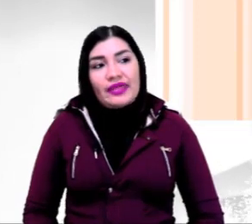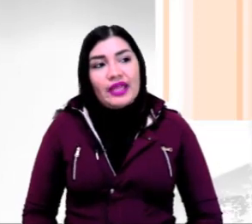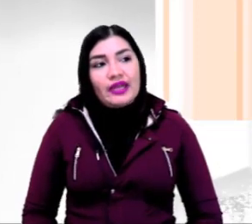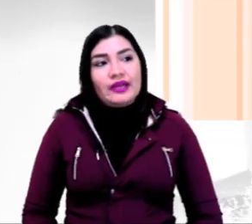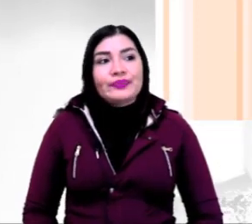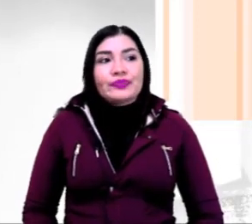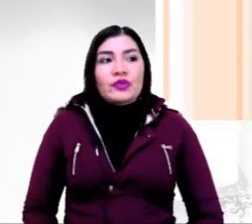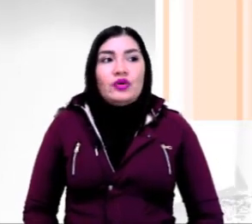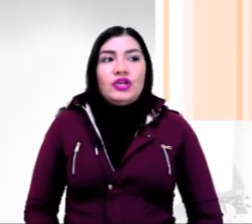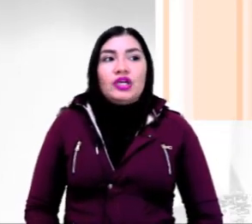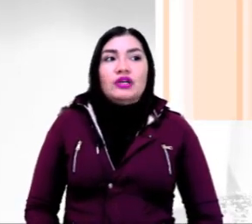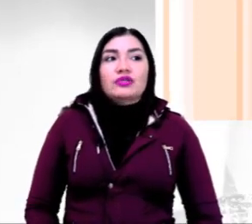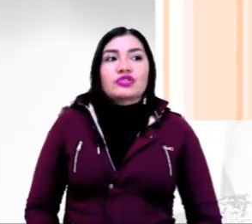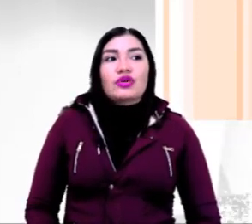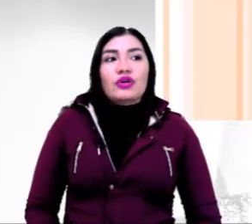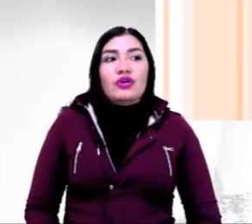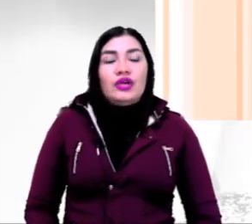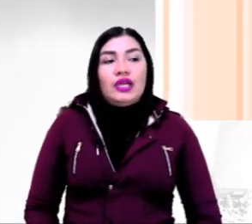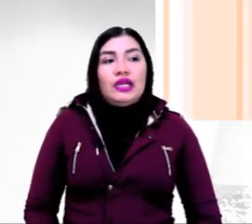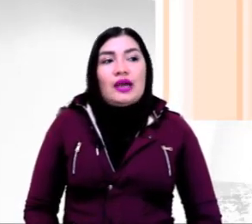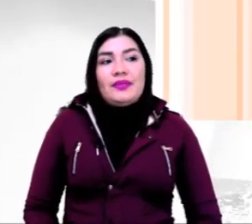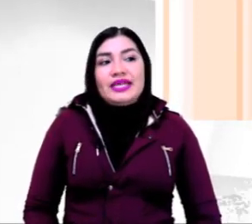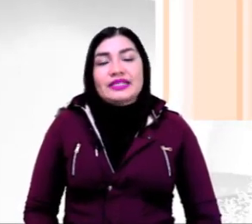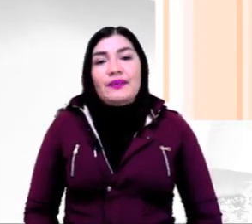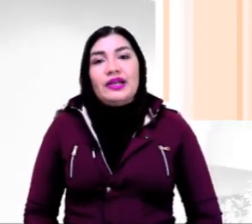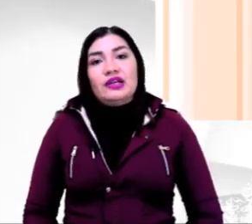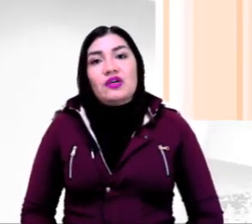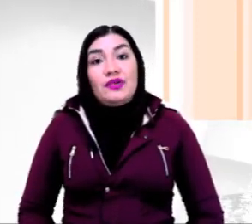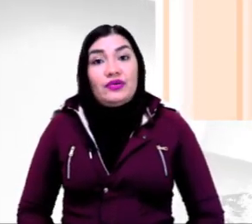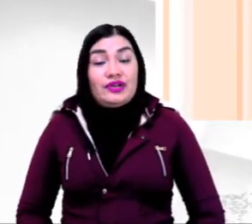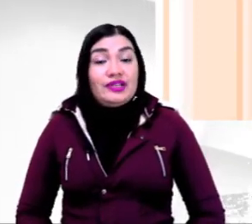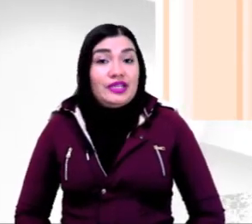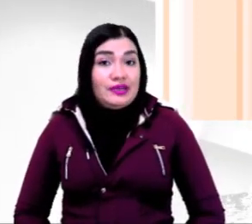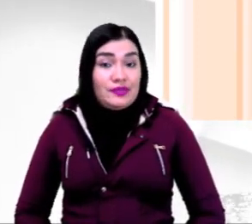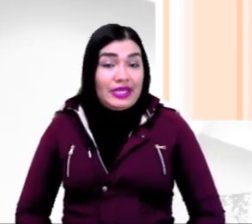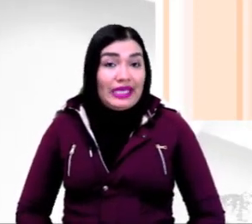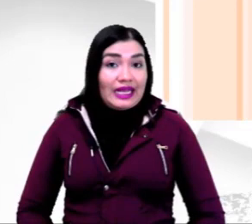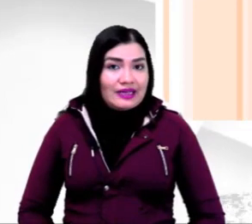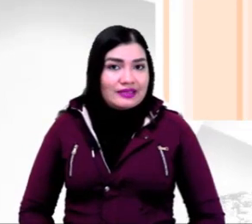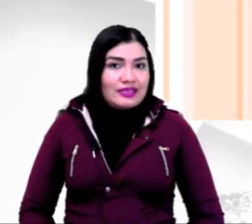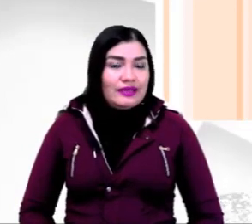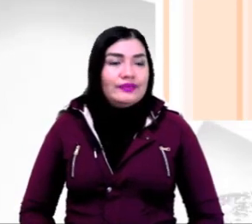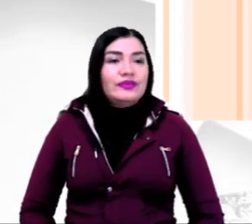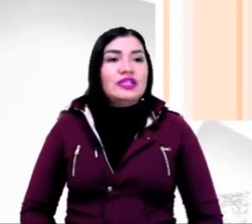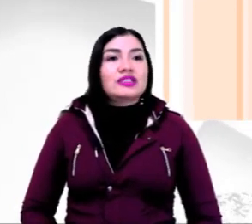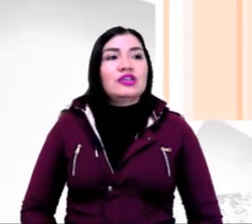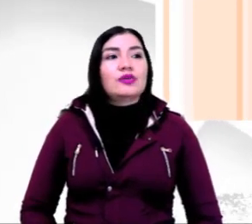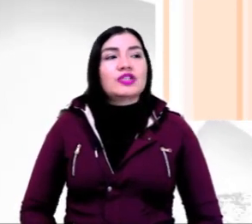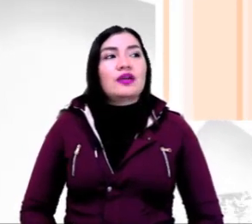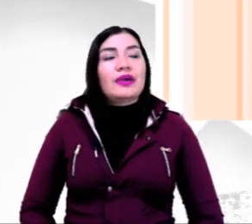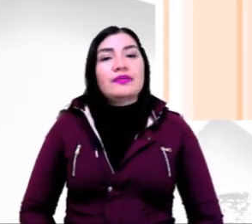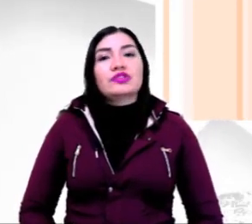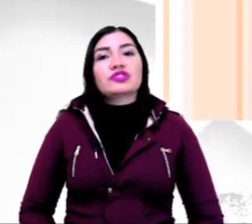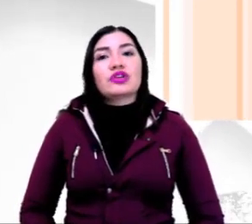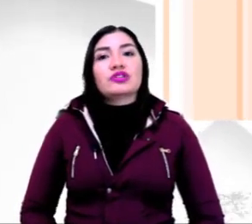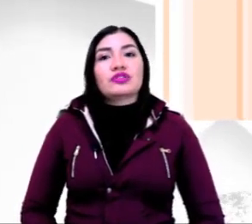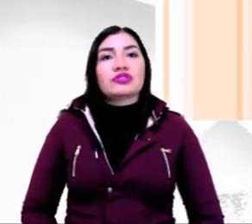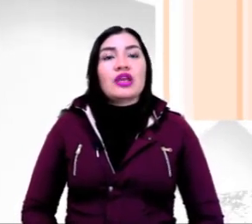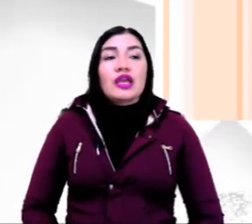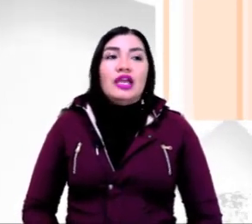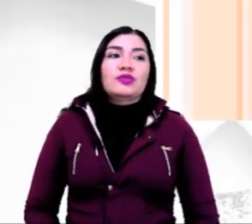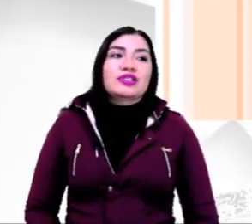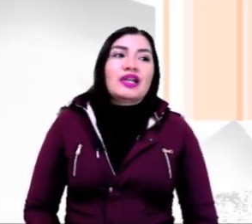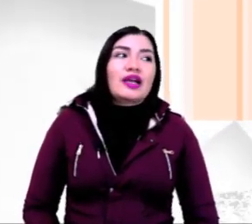de madera o incluso la mesa para el comedor que tenemos en casa. Y si observamos